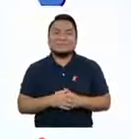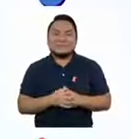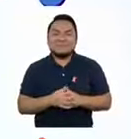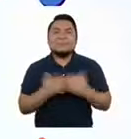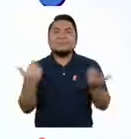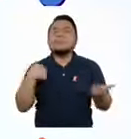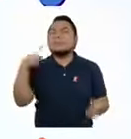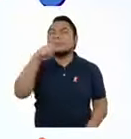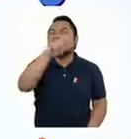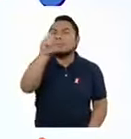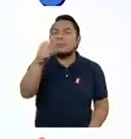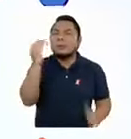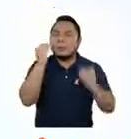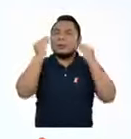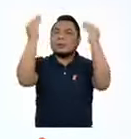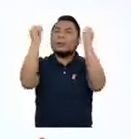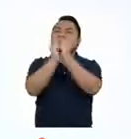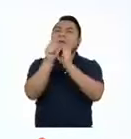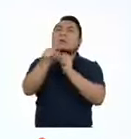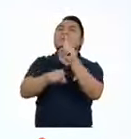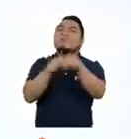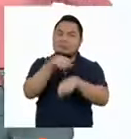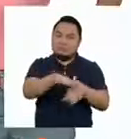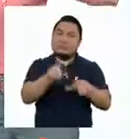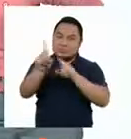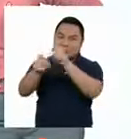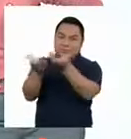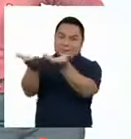¿Y si le preguntan a sus adultos acompañantes?